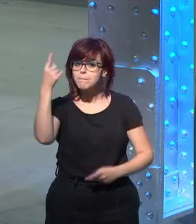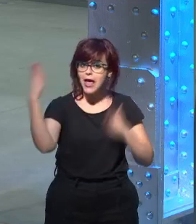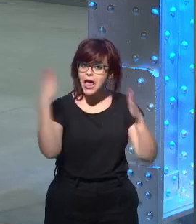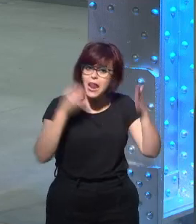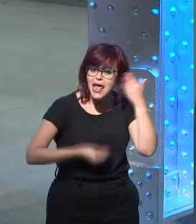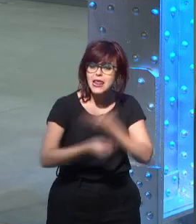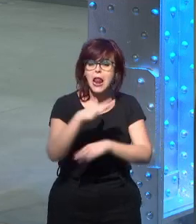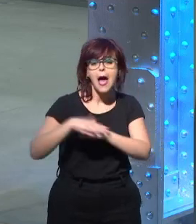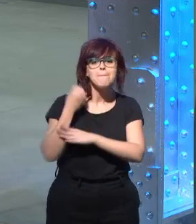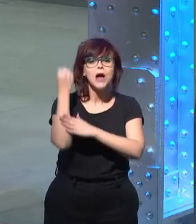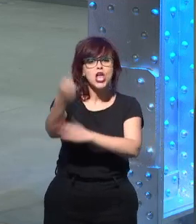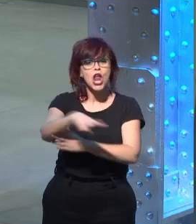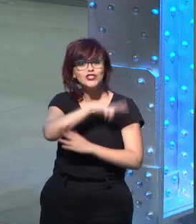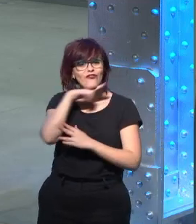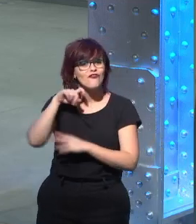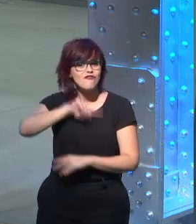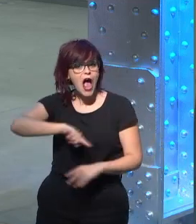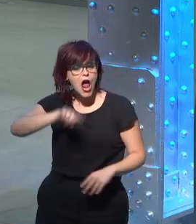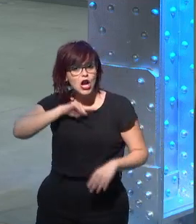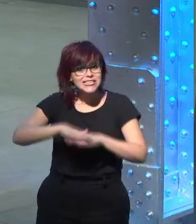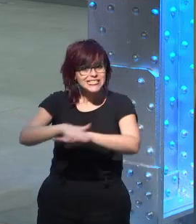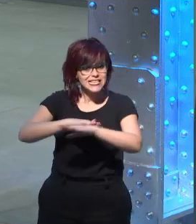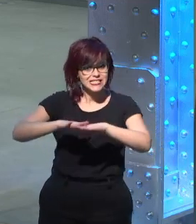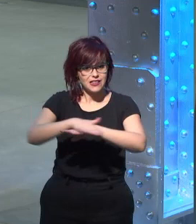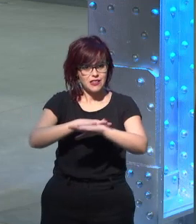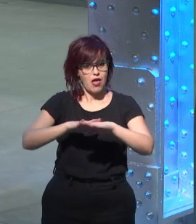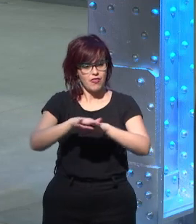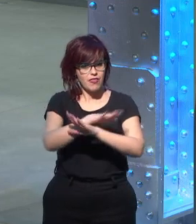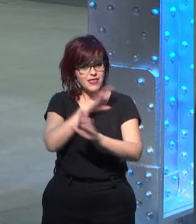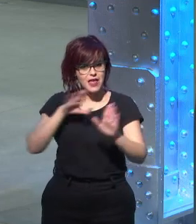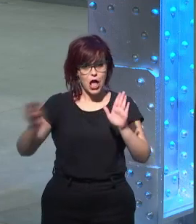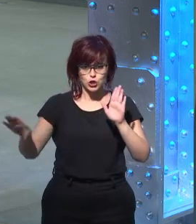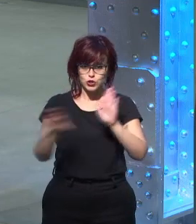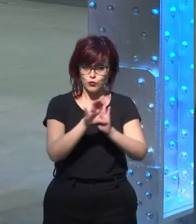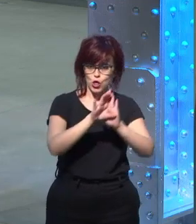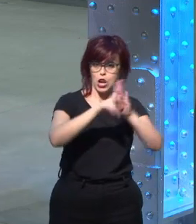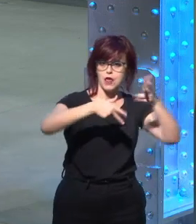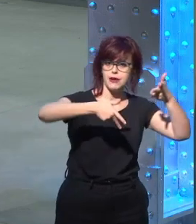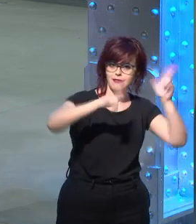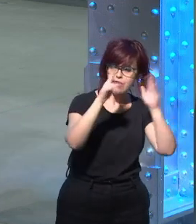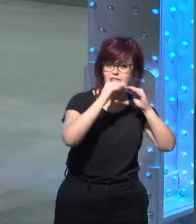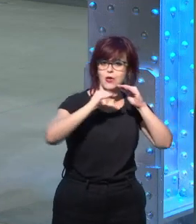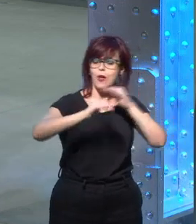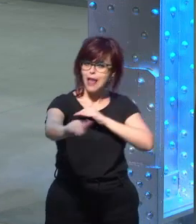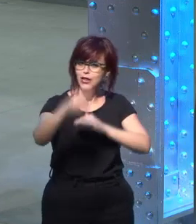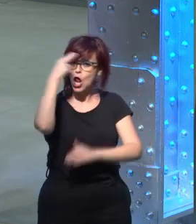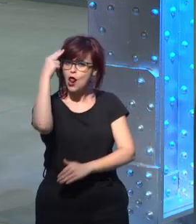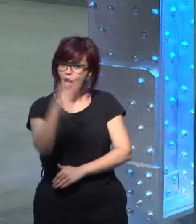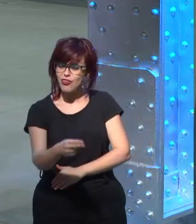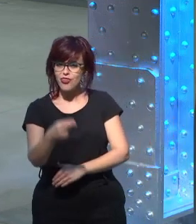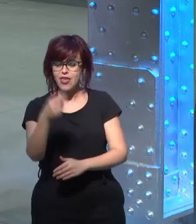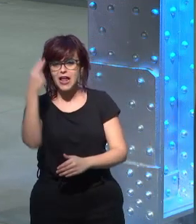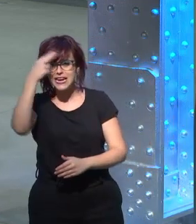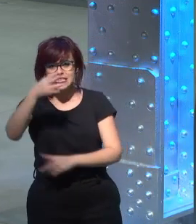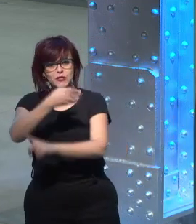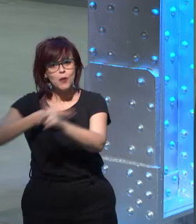millennials apoyan los valores esenciales de la Constitución: libertad, igualdad, tolerancia, respeto